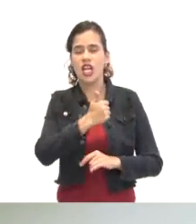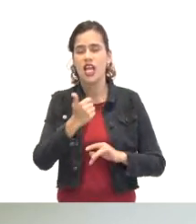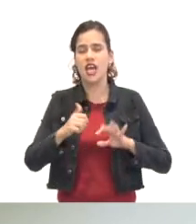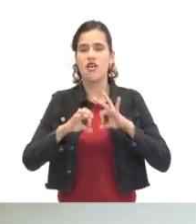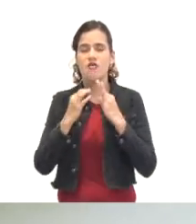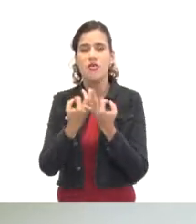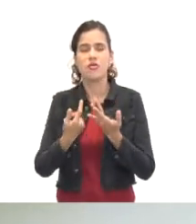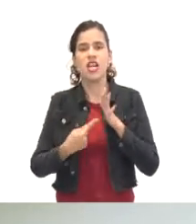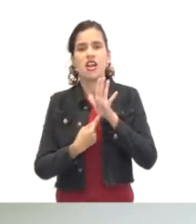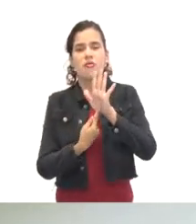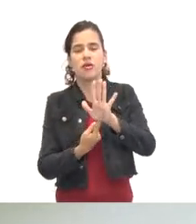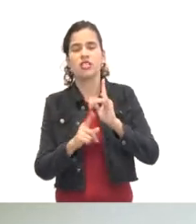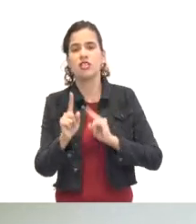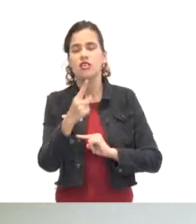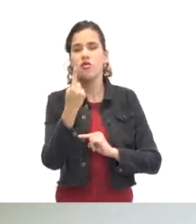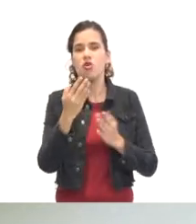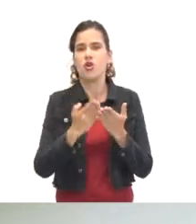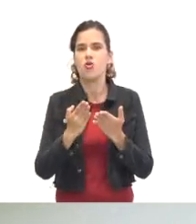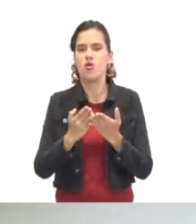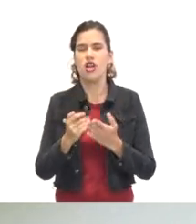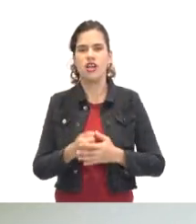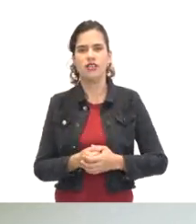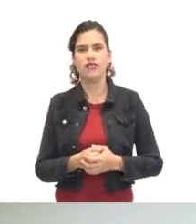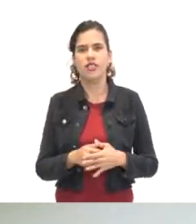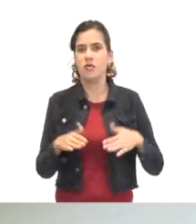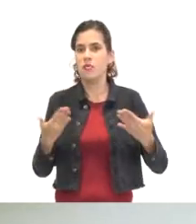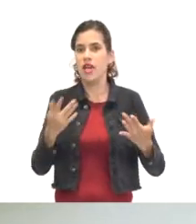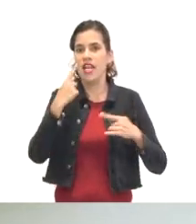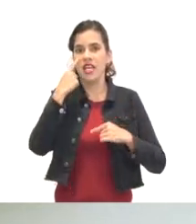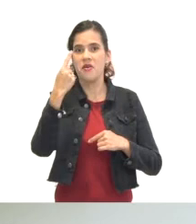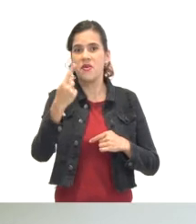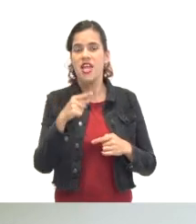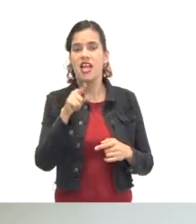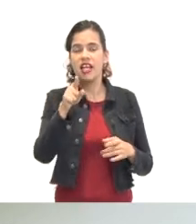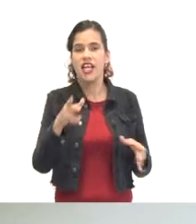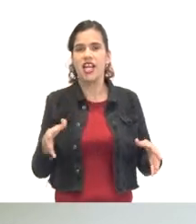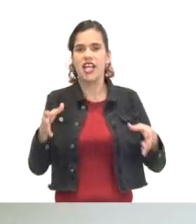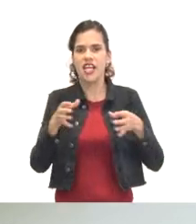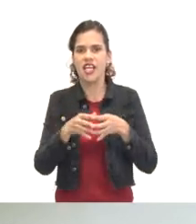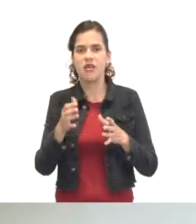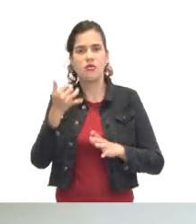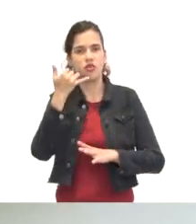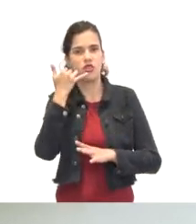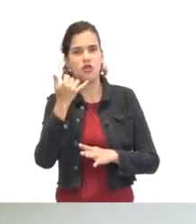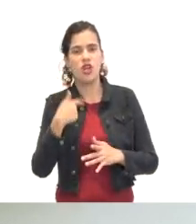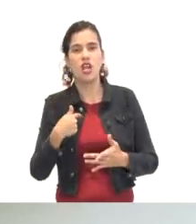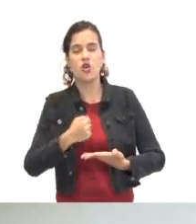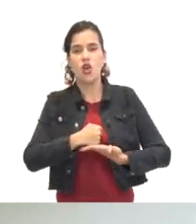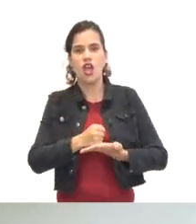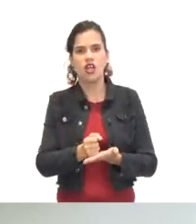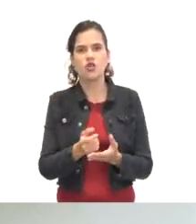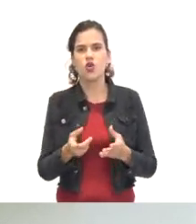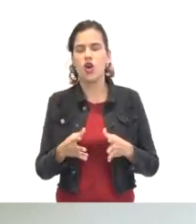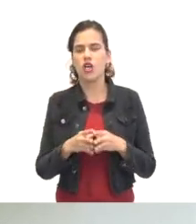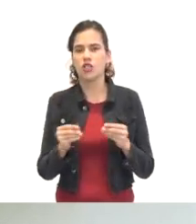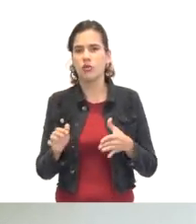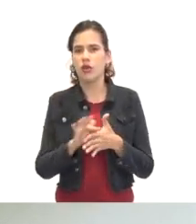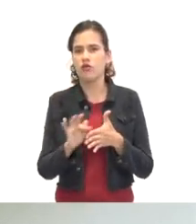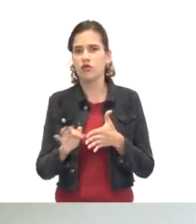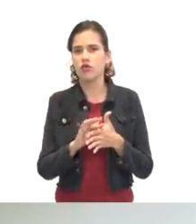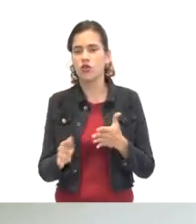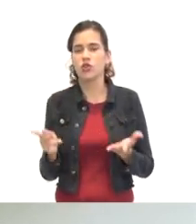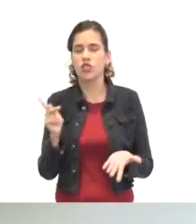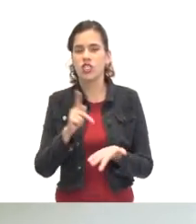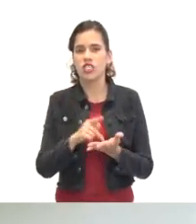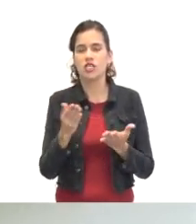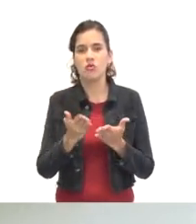familia representaba una escuela. Y para que vean que el equipo celular nos funcionó para todo, cuando regresamos